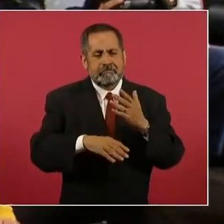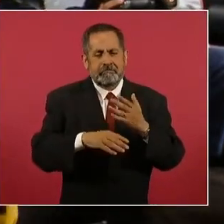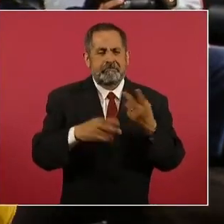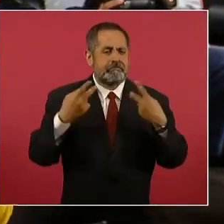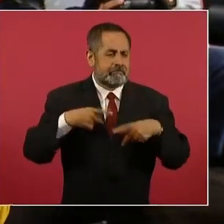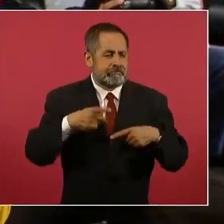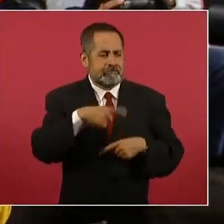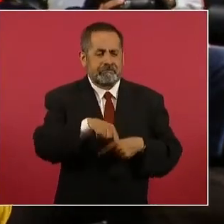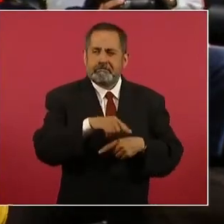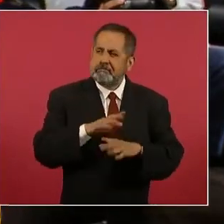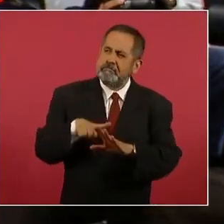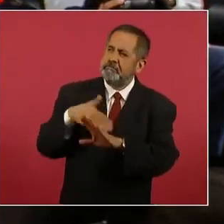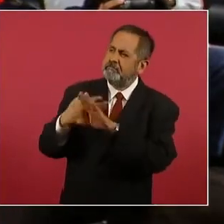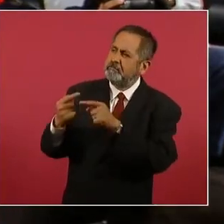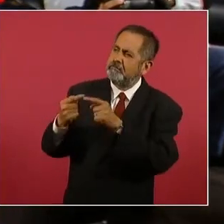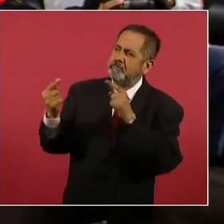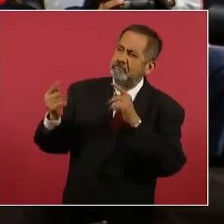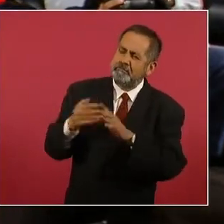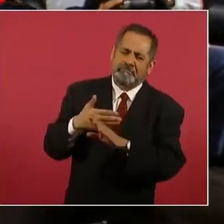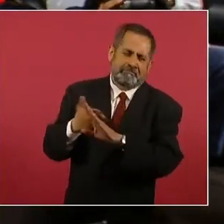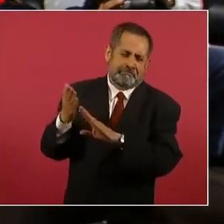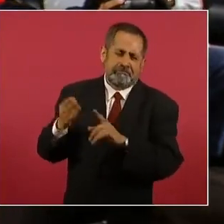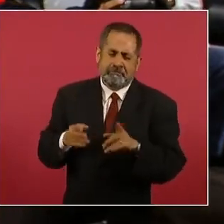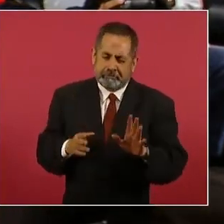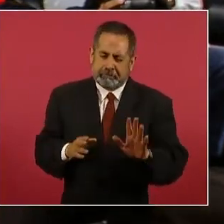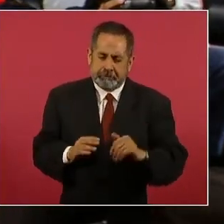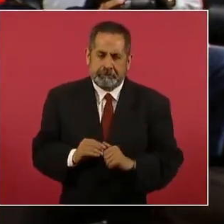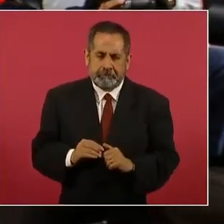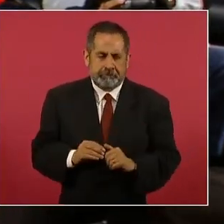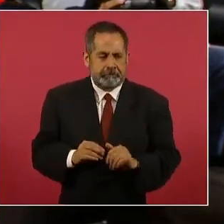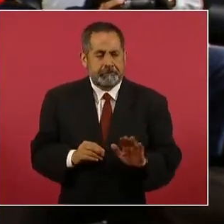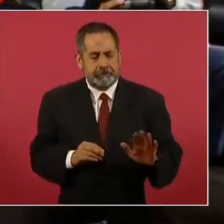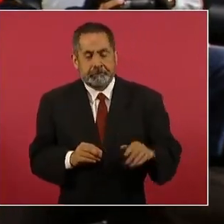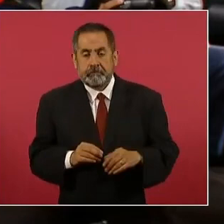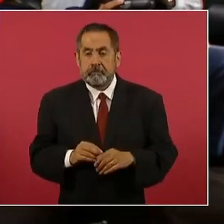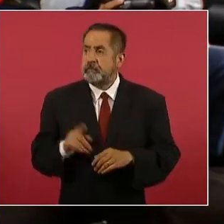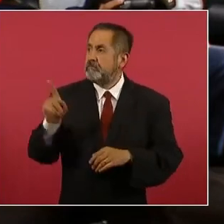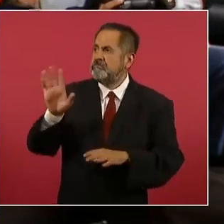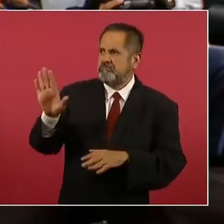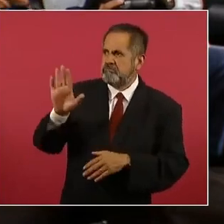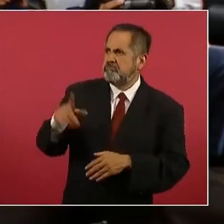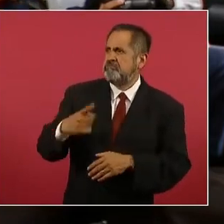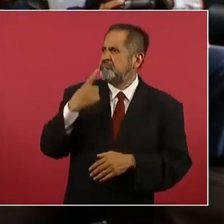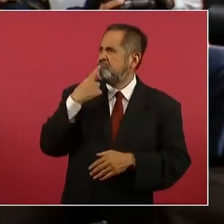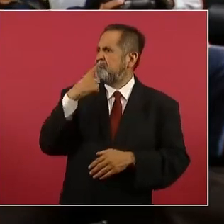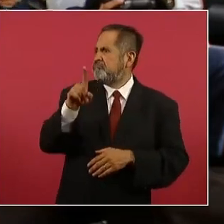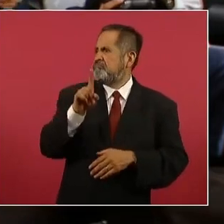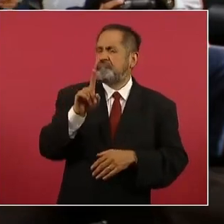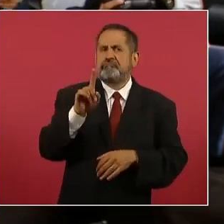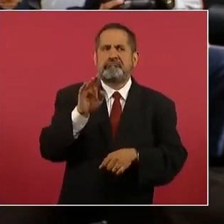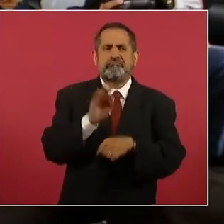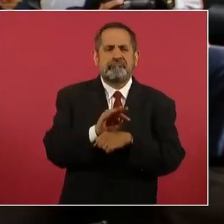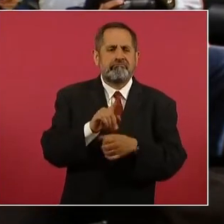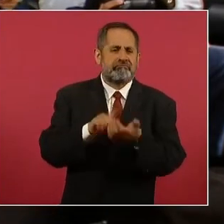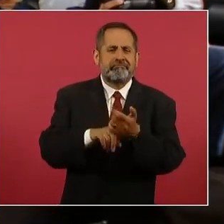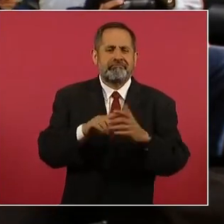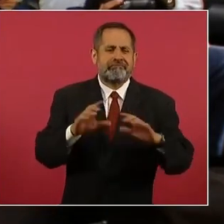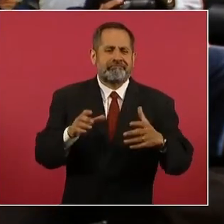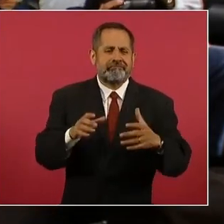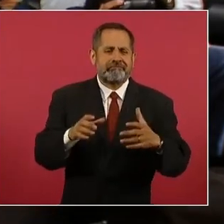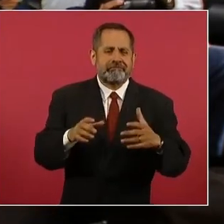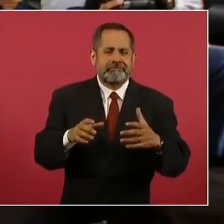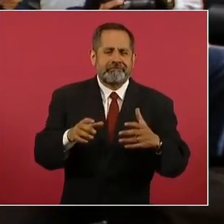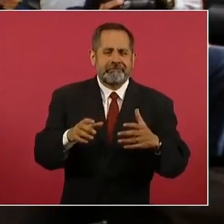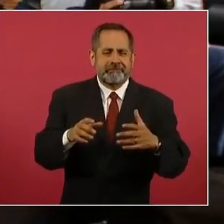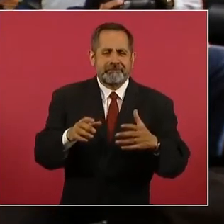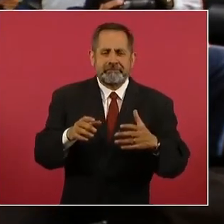que se han logrado frenar obras a través de dictámenes que han